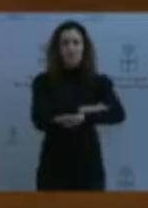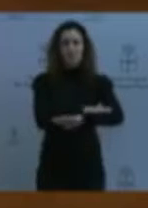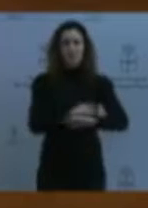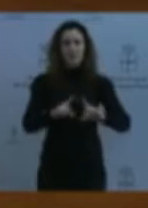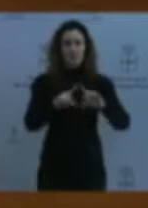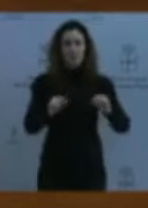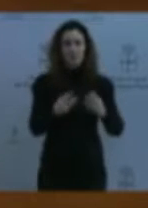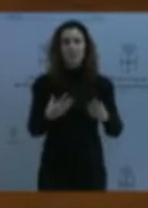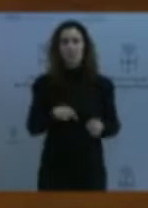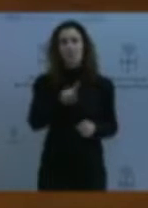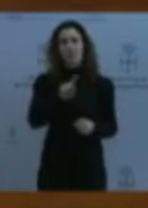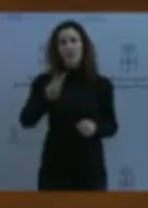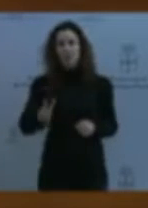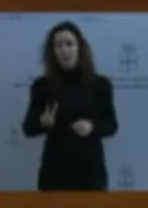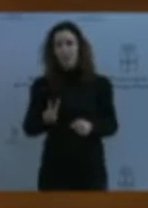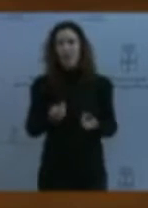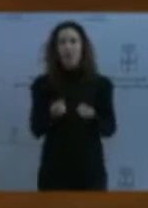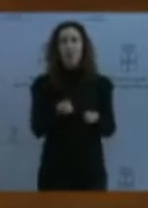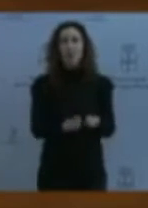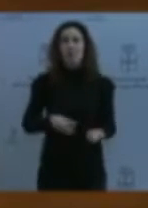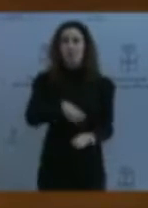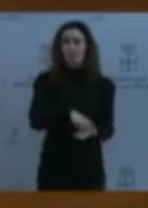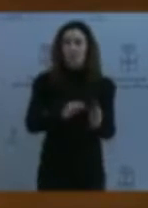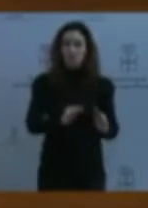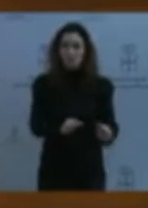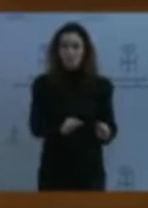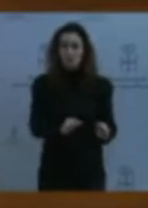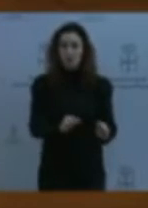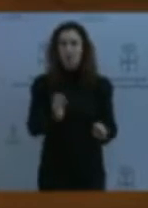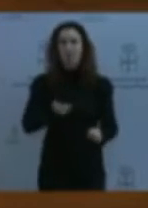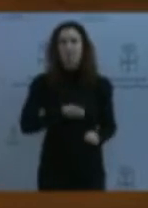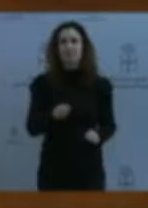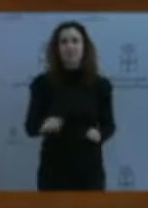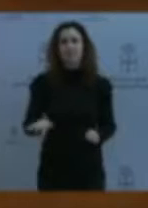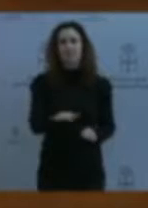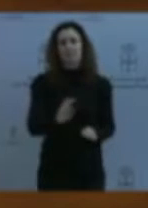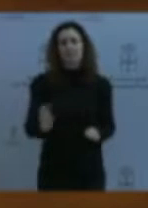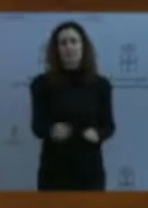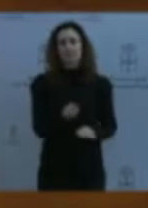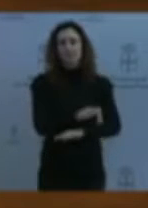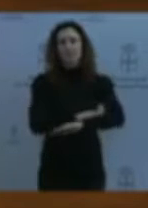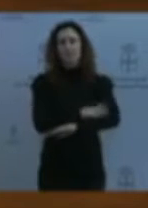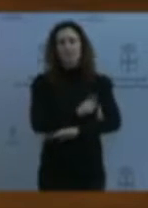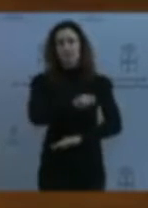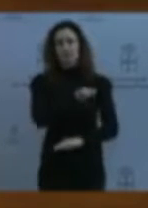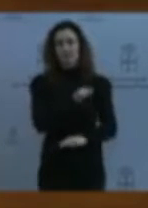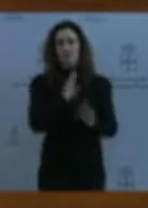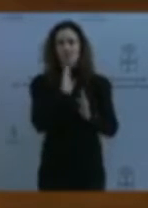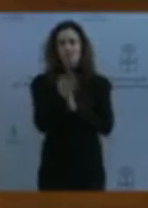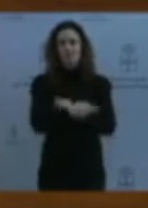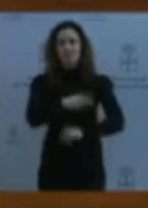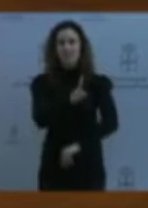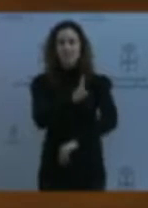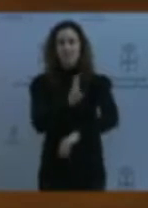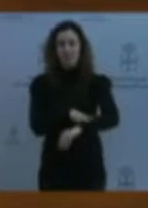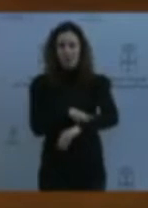coordinador, los ayuntamientos y el Gobierno de España, a través de la Delegación de Gobierno, para llevar a cabo las actuaciones de manera